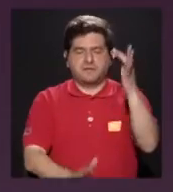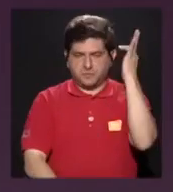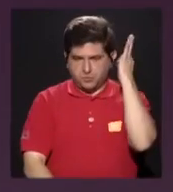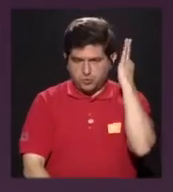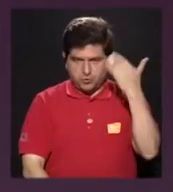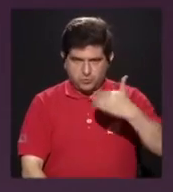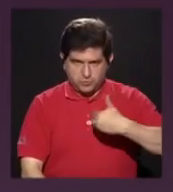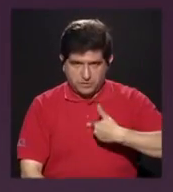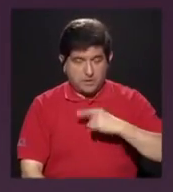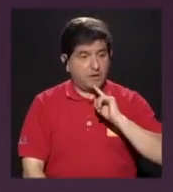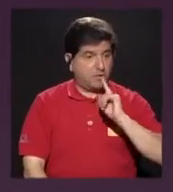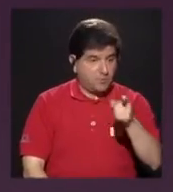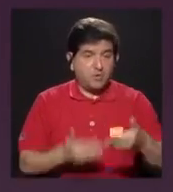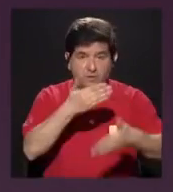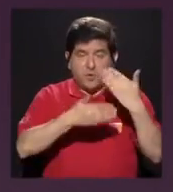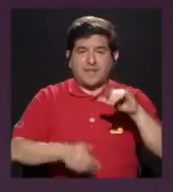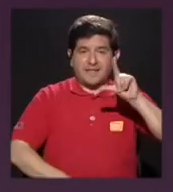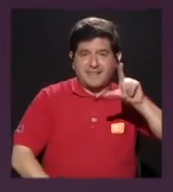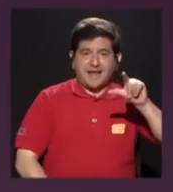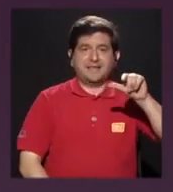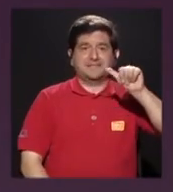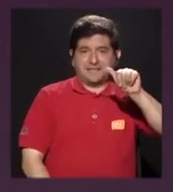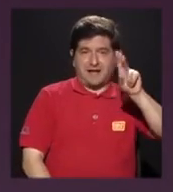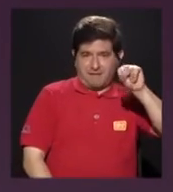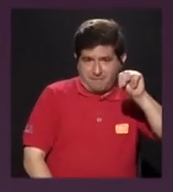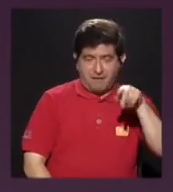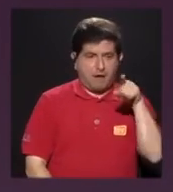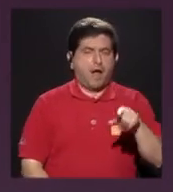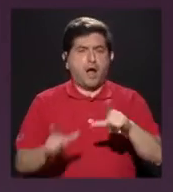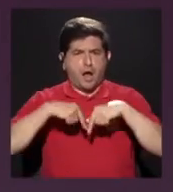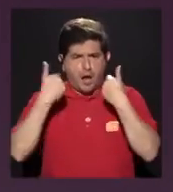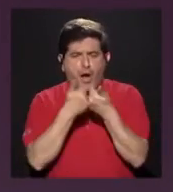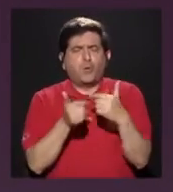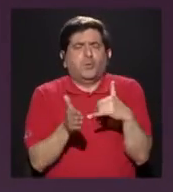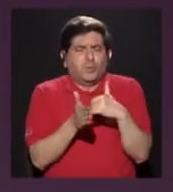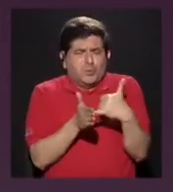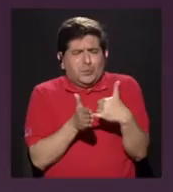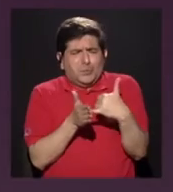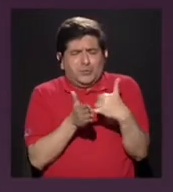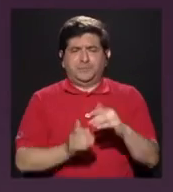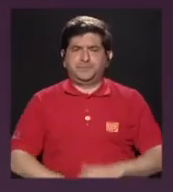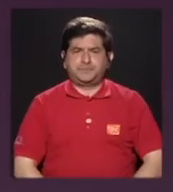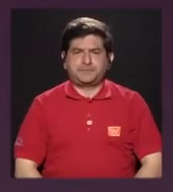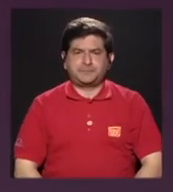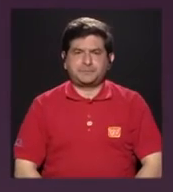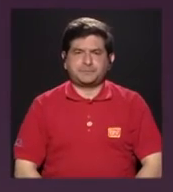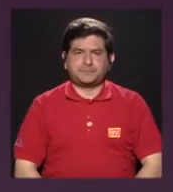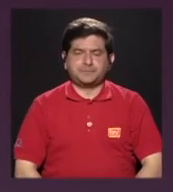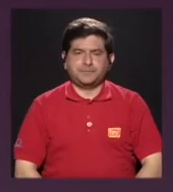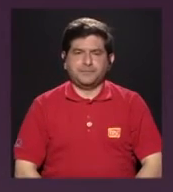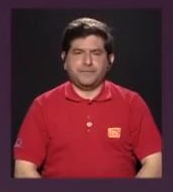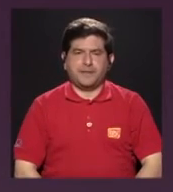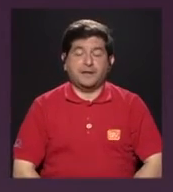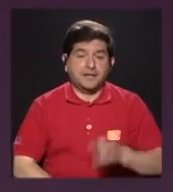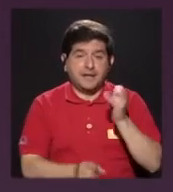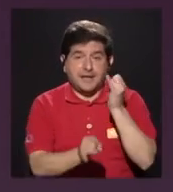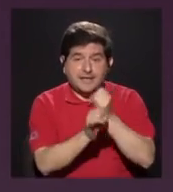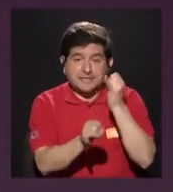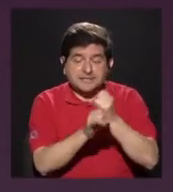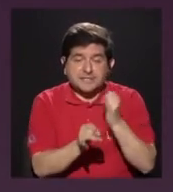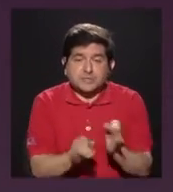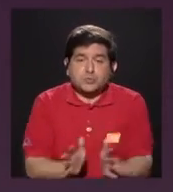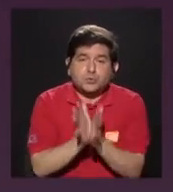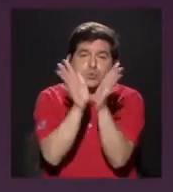mujeres que como bien dijo larissa sabemos que es un grupo vulnerar izado y que en las instituciones